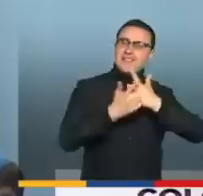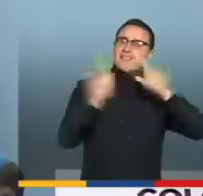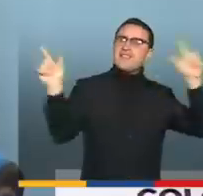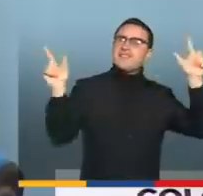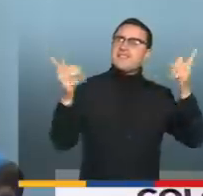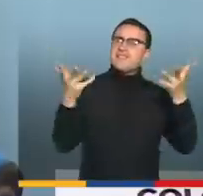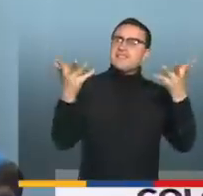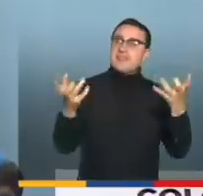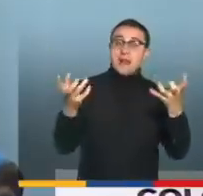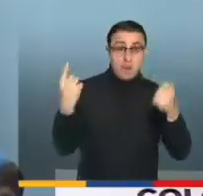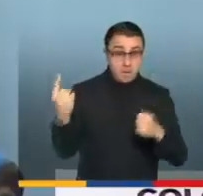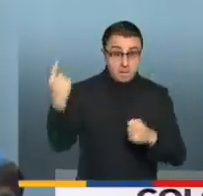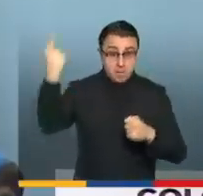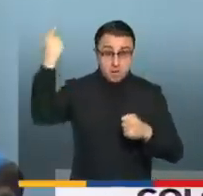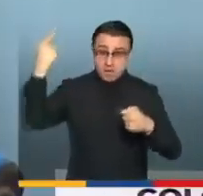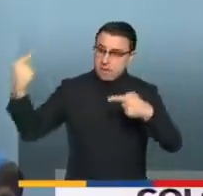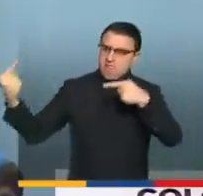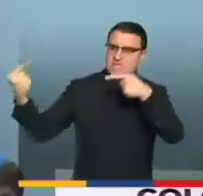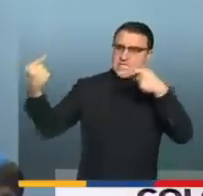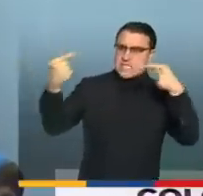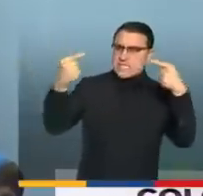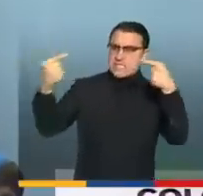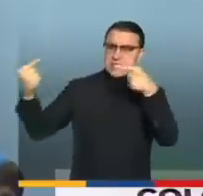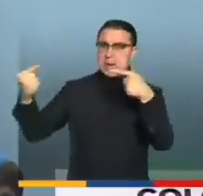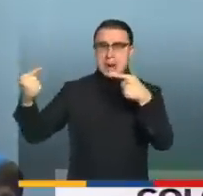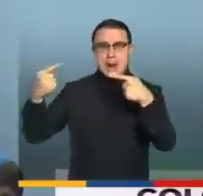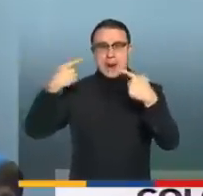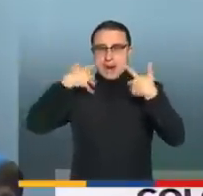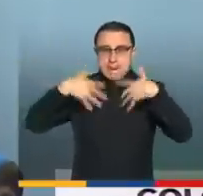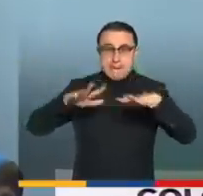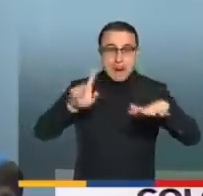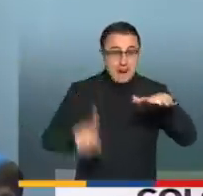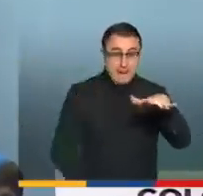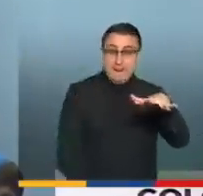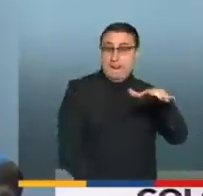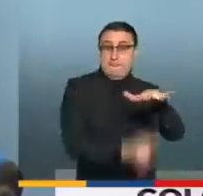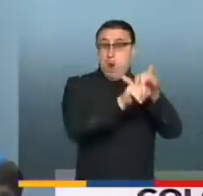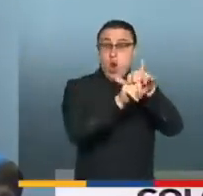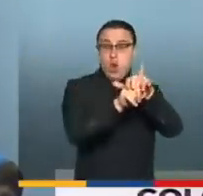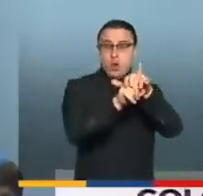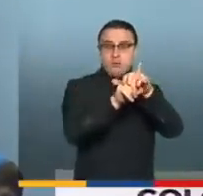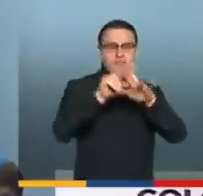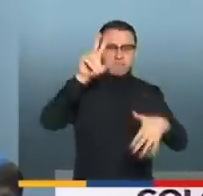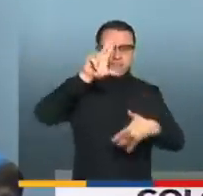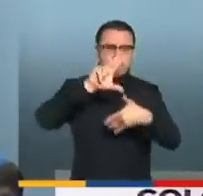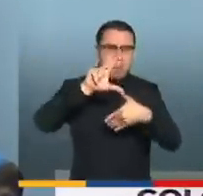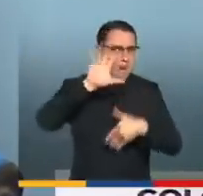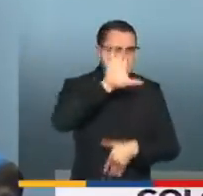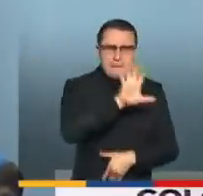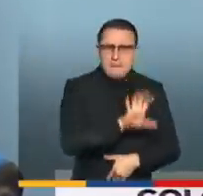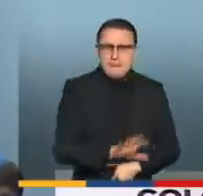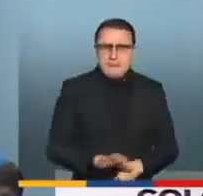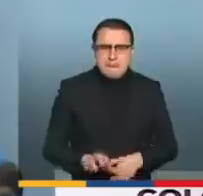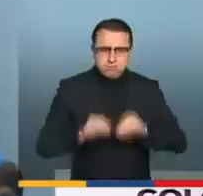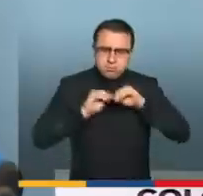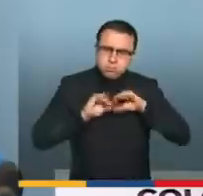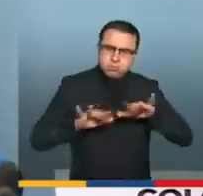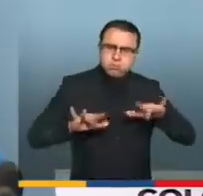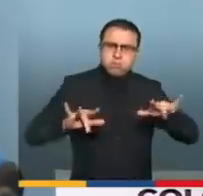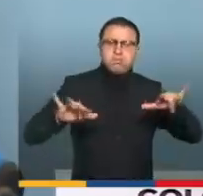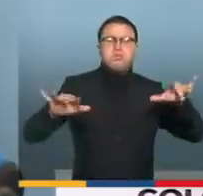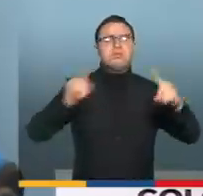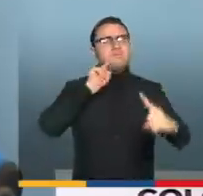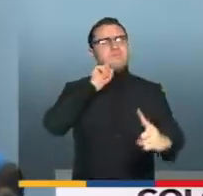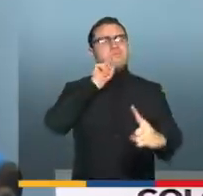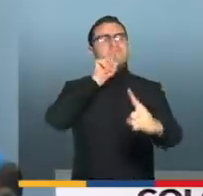tensión política casi que insurgente haya aparecido en todo nuestro continente para